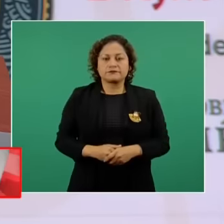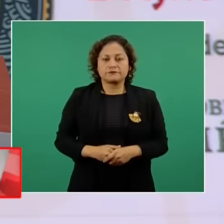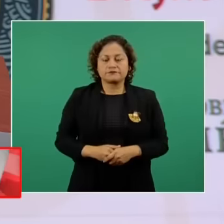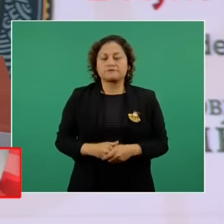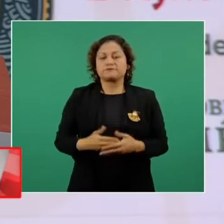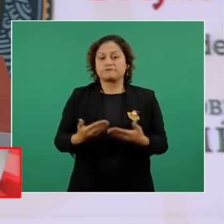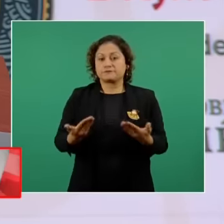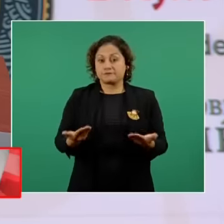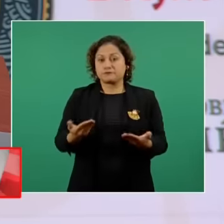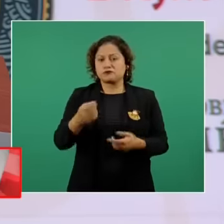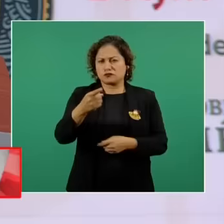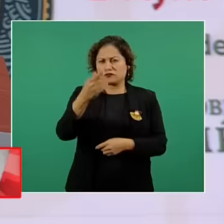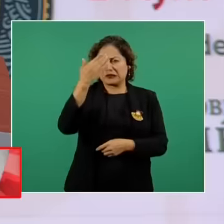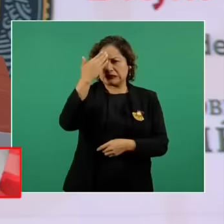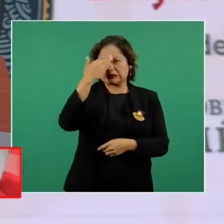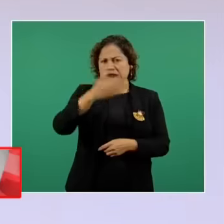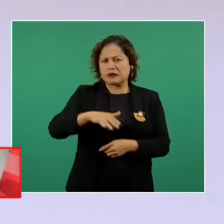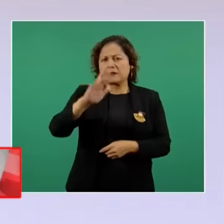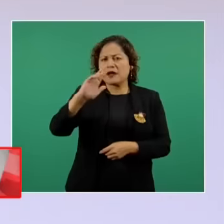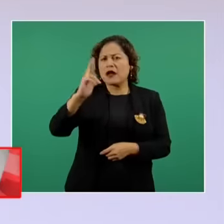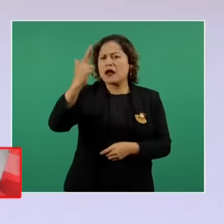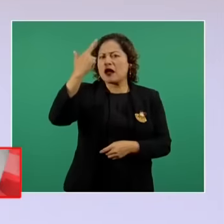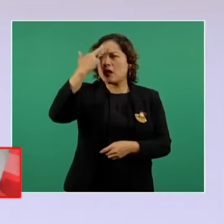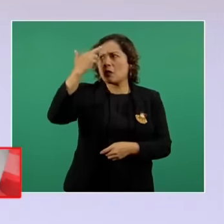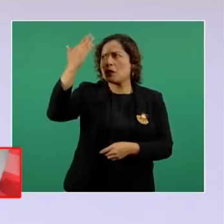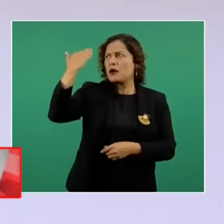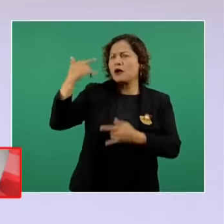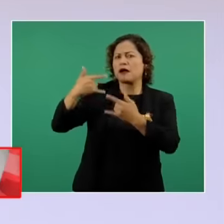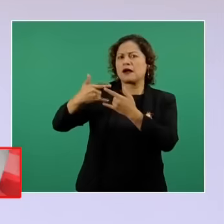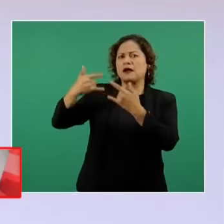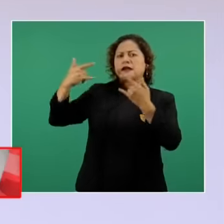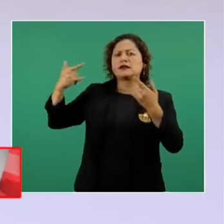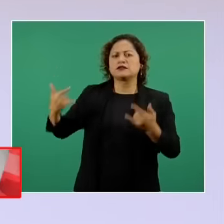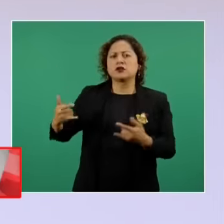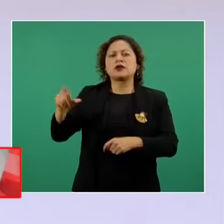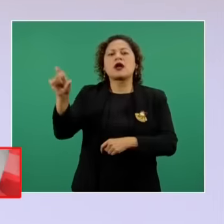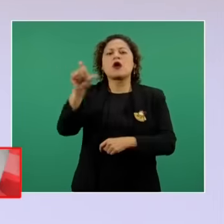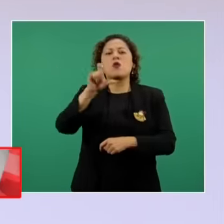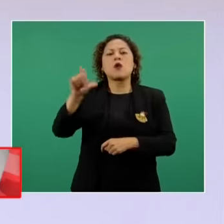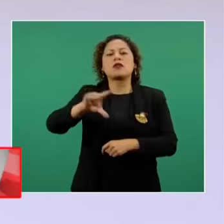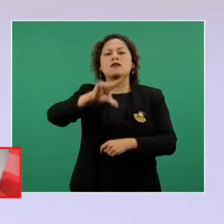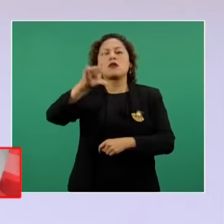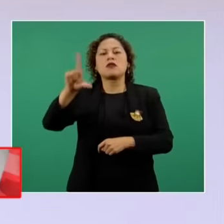Baste recordar el juicio en que lo excomulgan